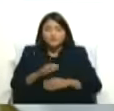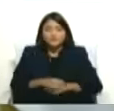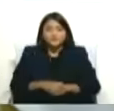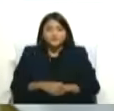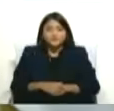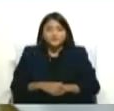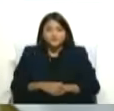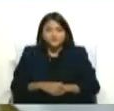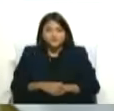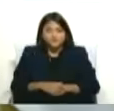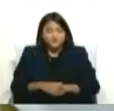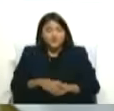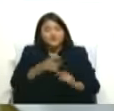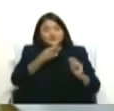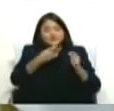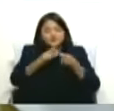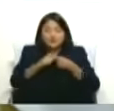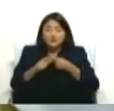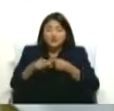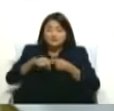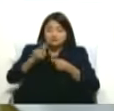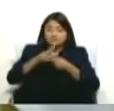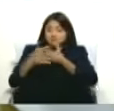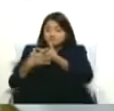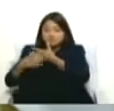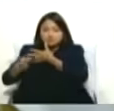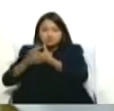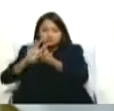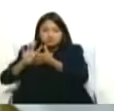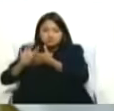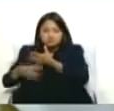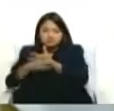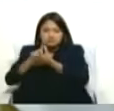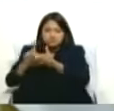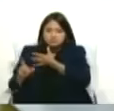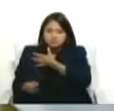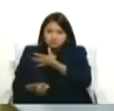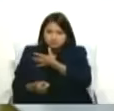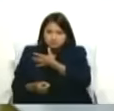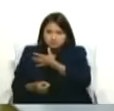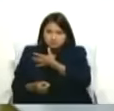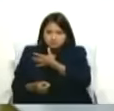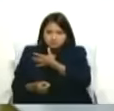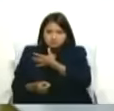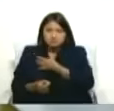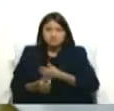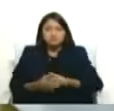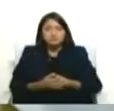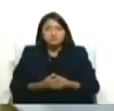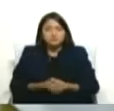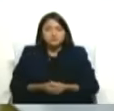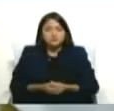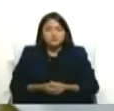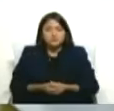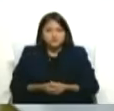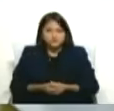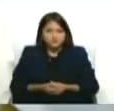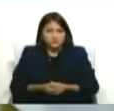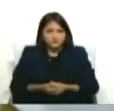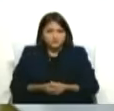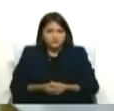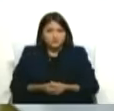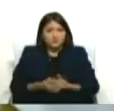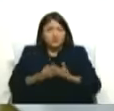1899... que pretende despojar de nuestra, pretende despojarnos de nuestra Guayana Esequiba?